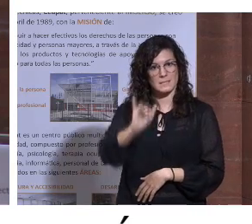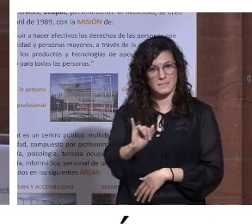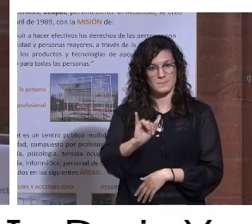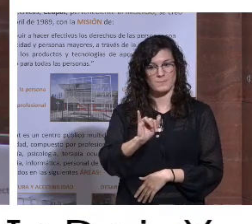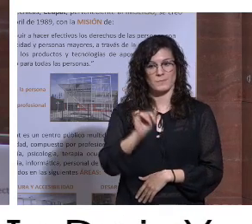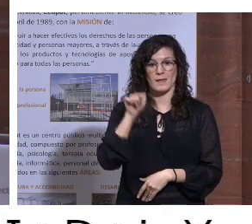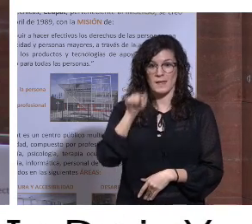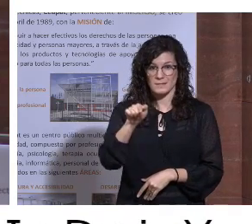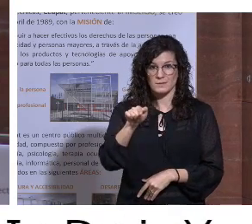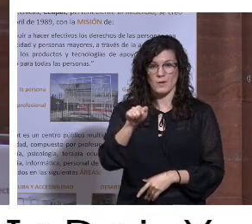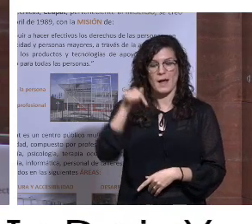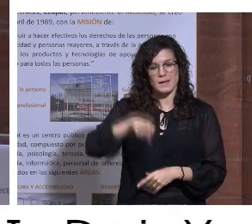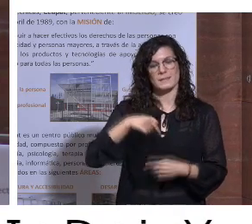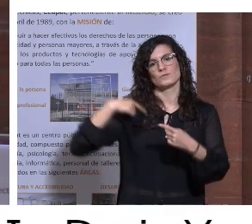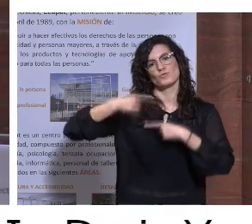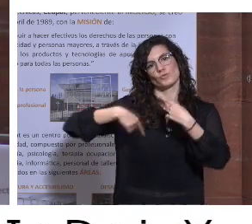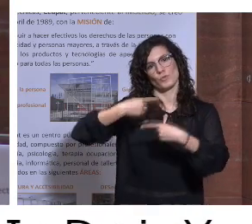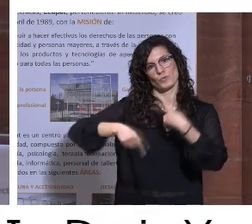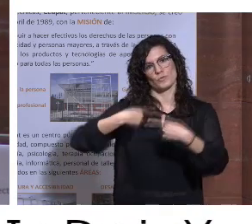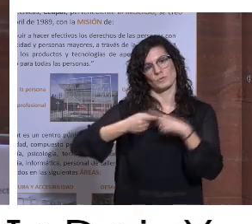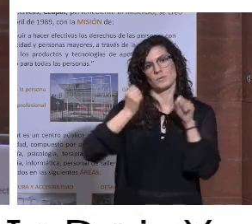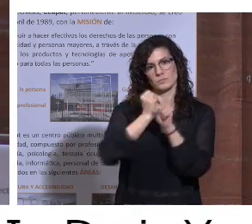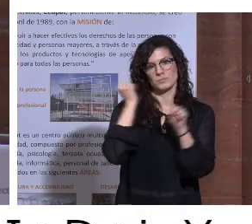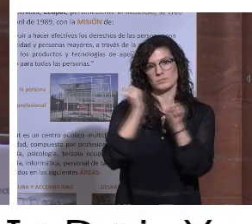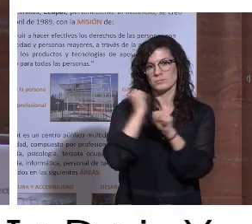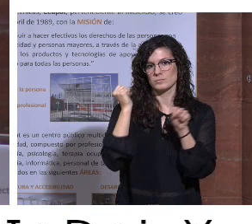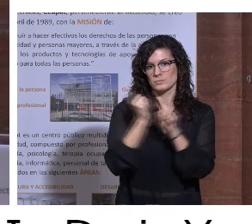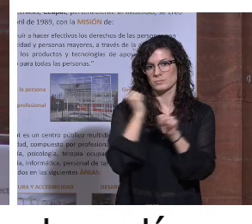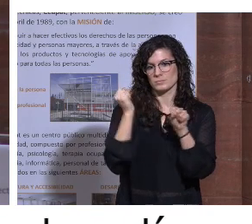aquí se hace todos los días y se crea